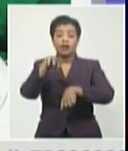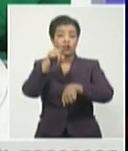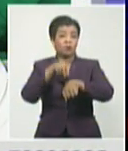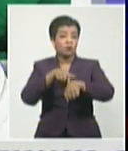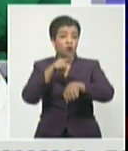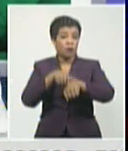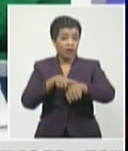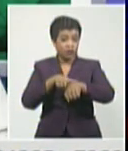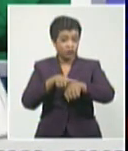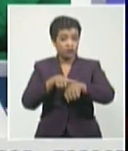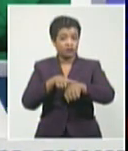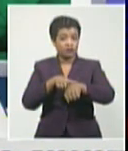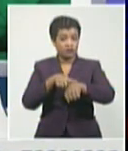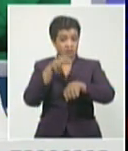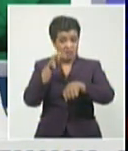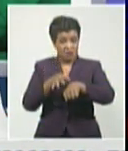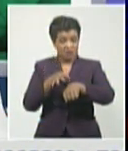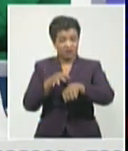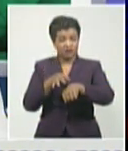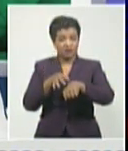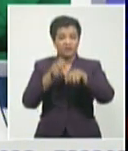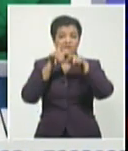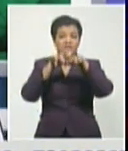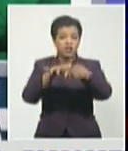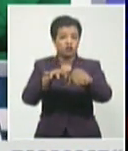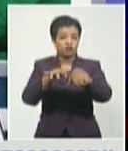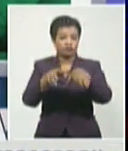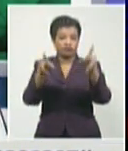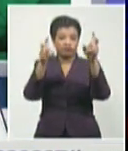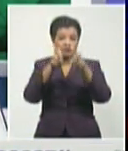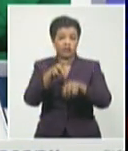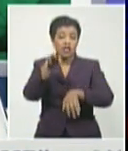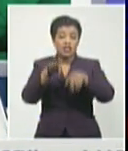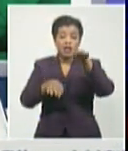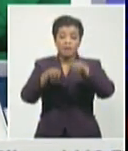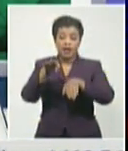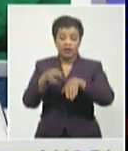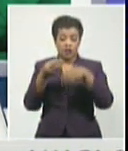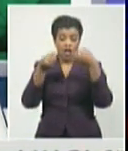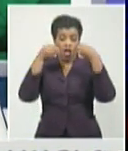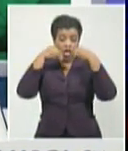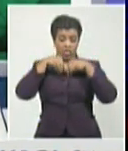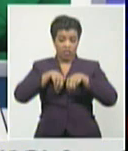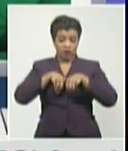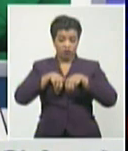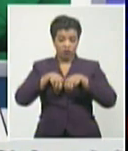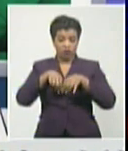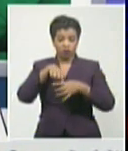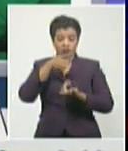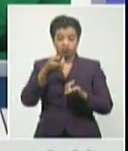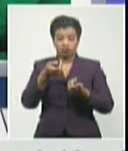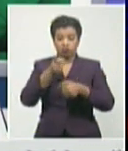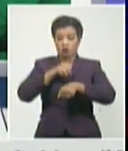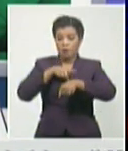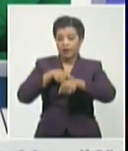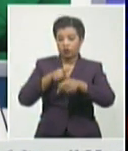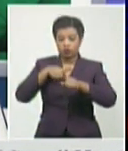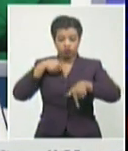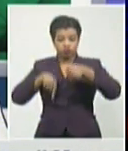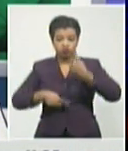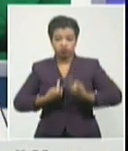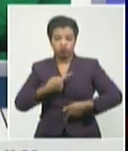en el mundo de los vídeos depende de la carga viral que existe en ese momento en la persona